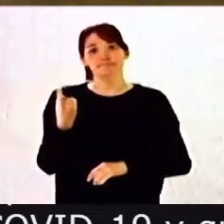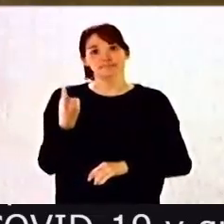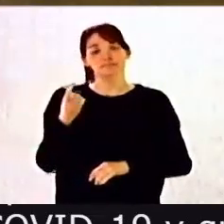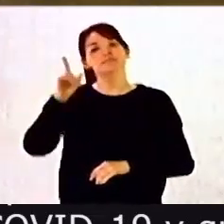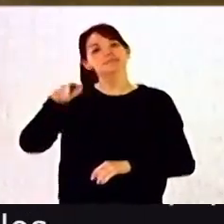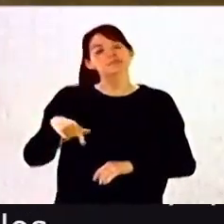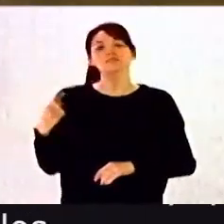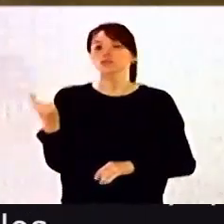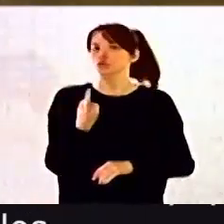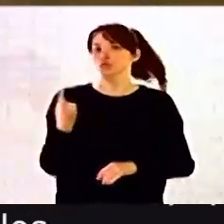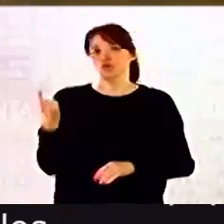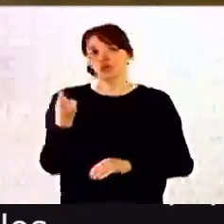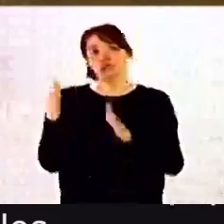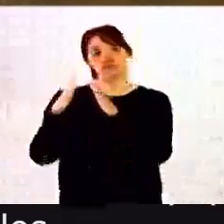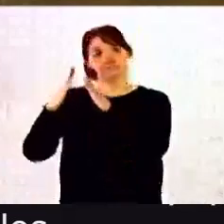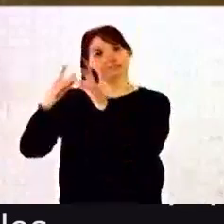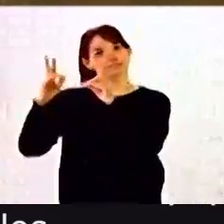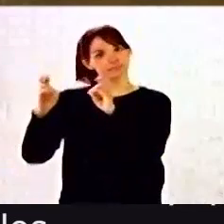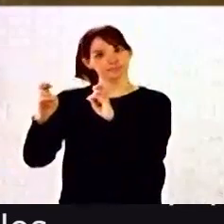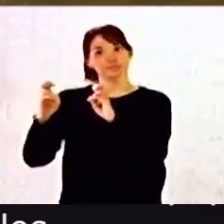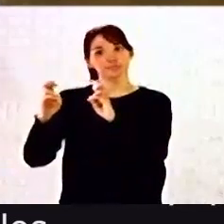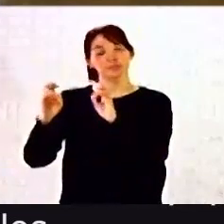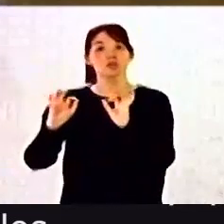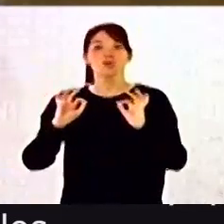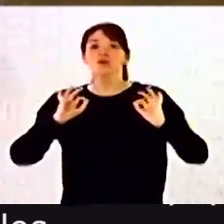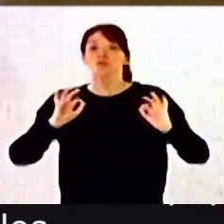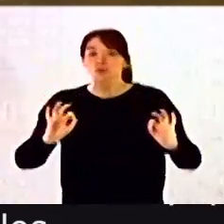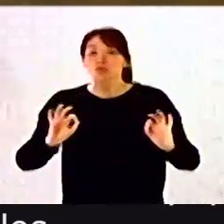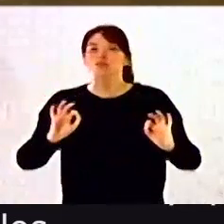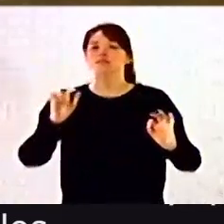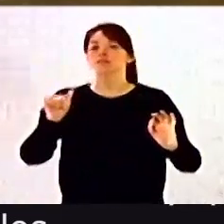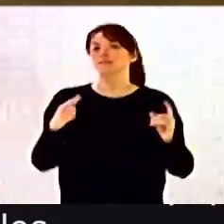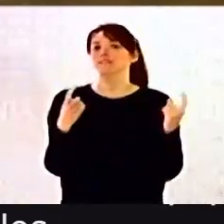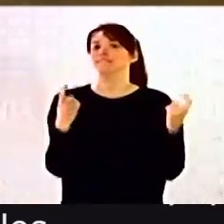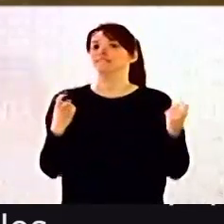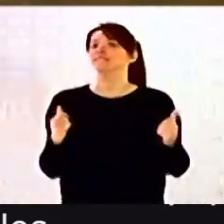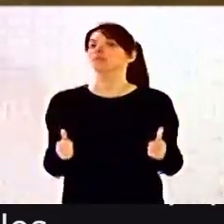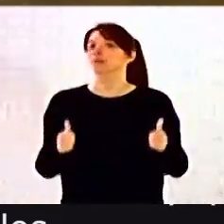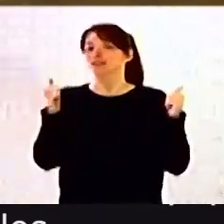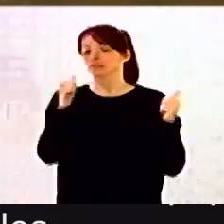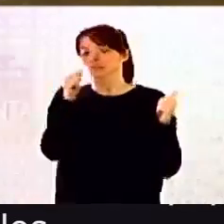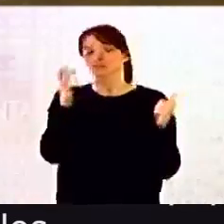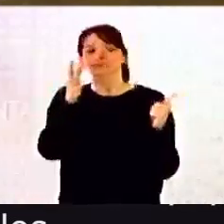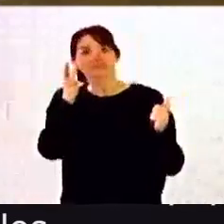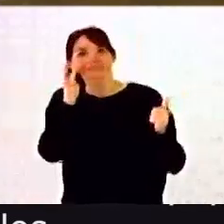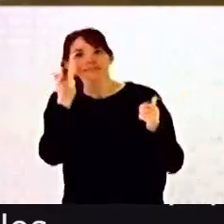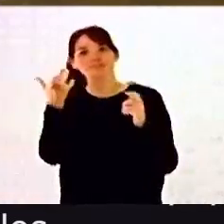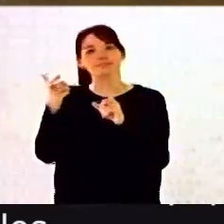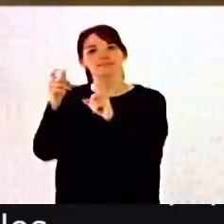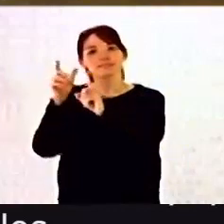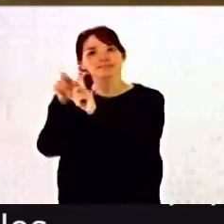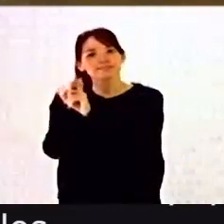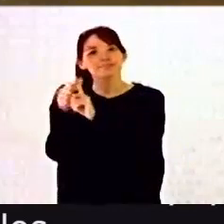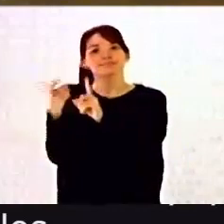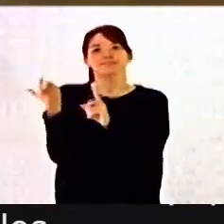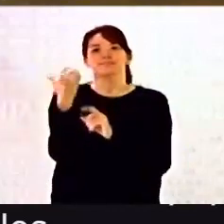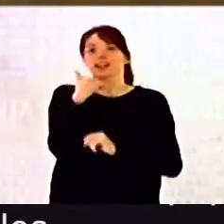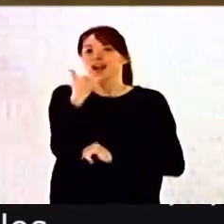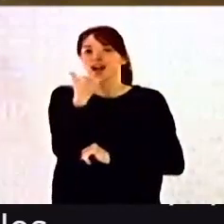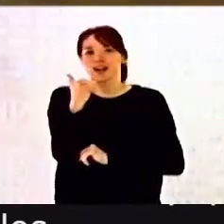manifiestamente solos, justo cuando más necesidades de cariño tenemos o justo cuando más